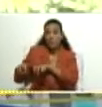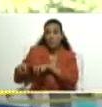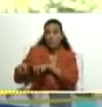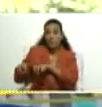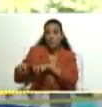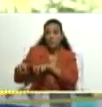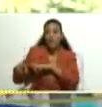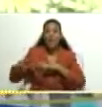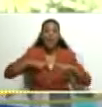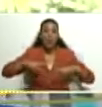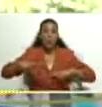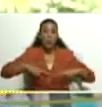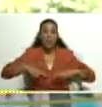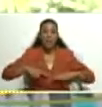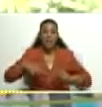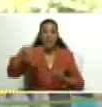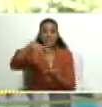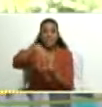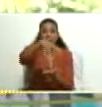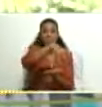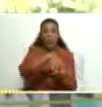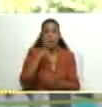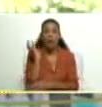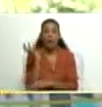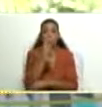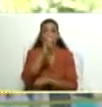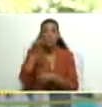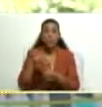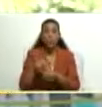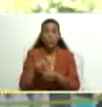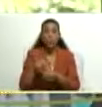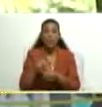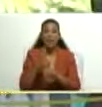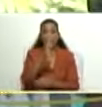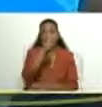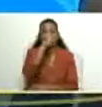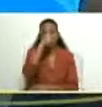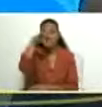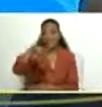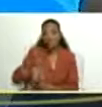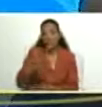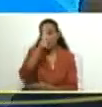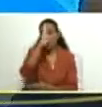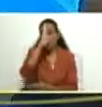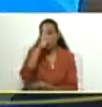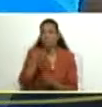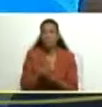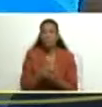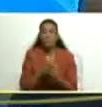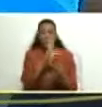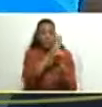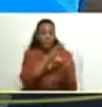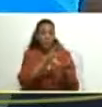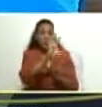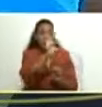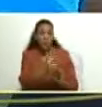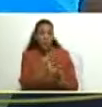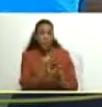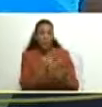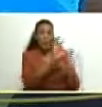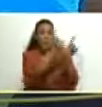la coordinadora estadal del Congreso de la Nueva Época de Barinas, la cultora, artista